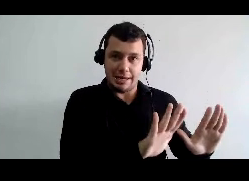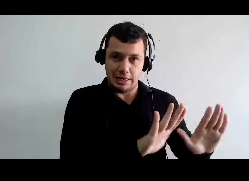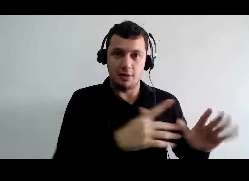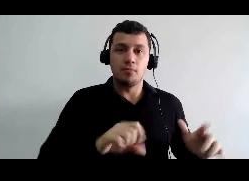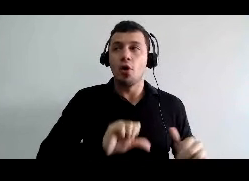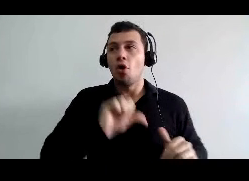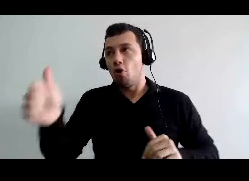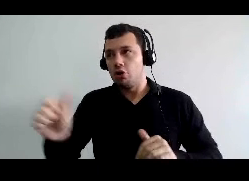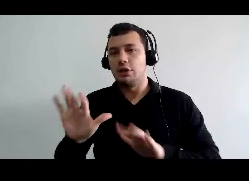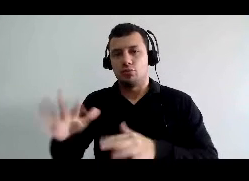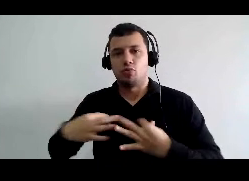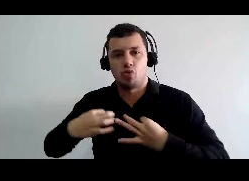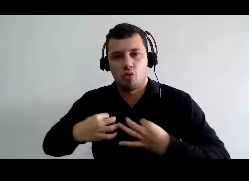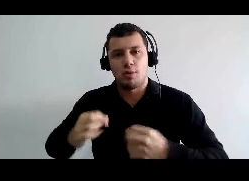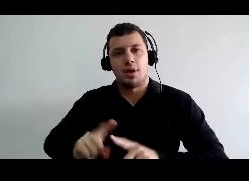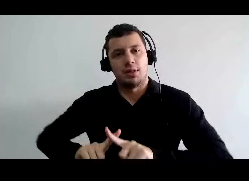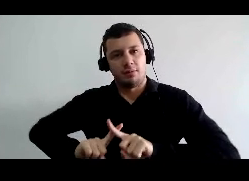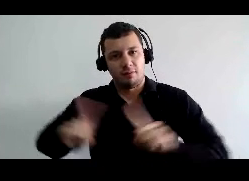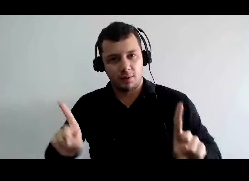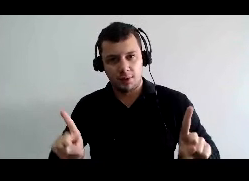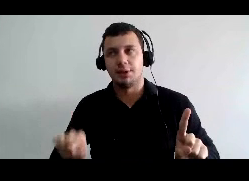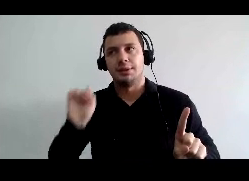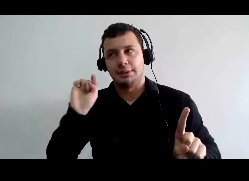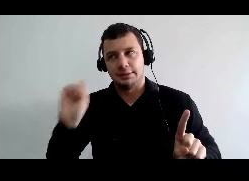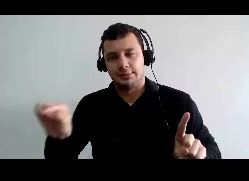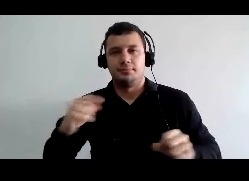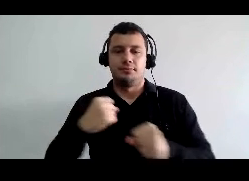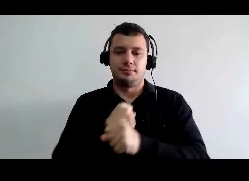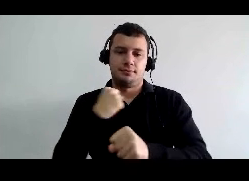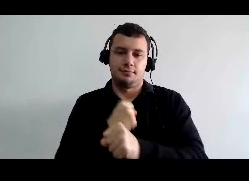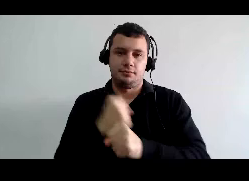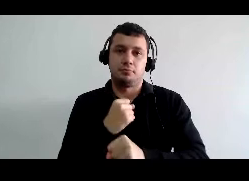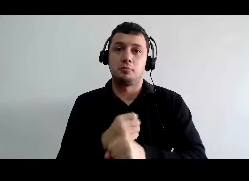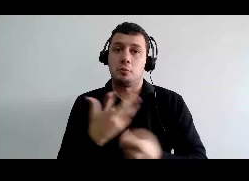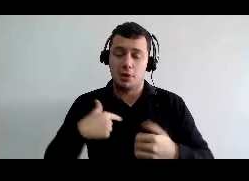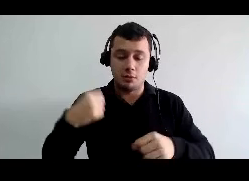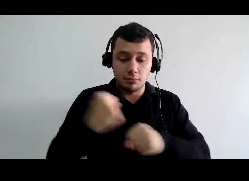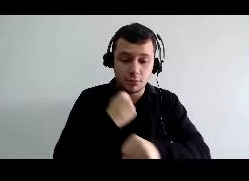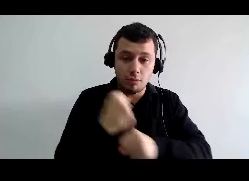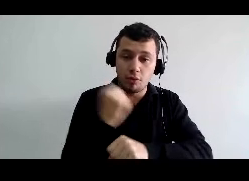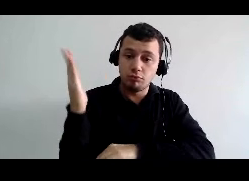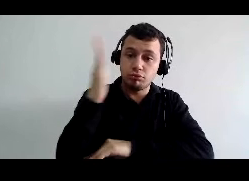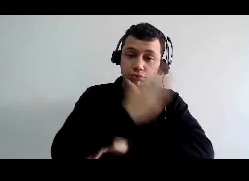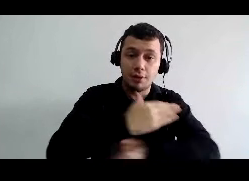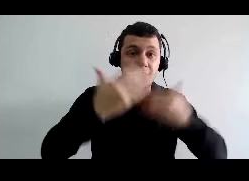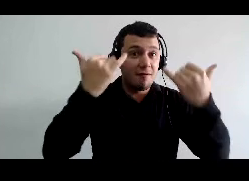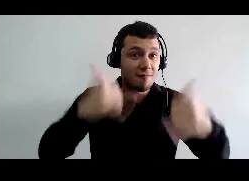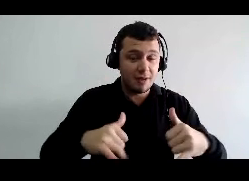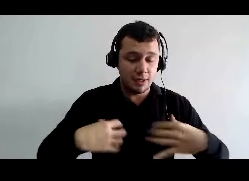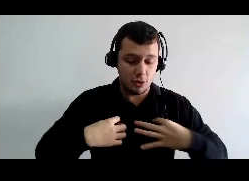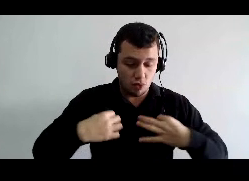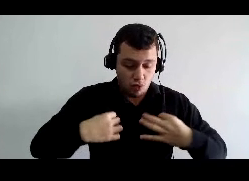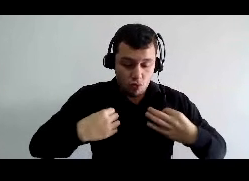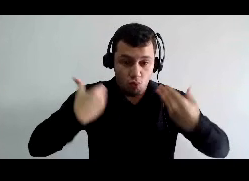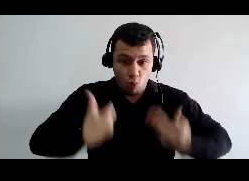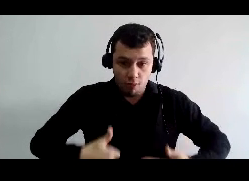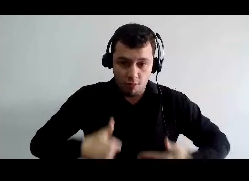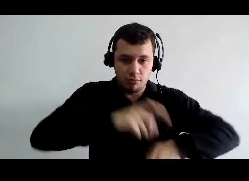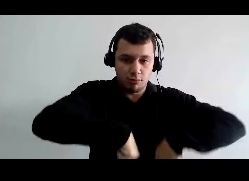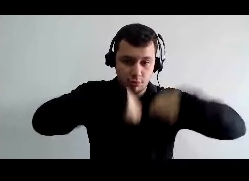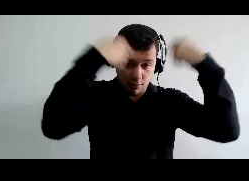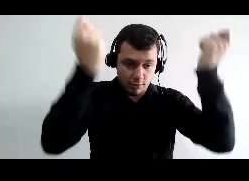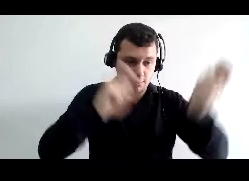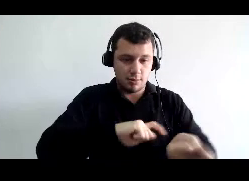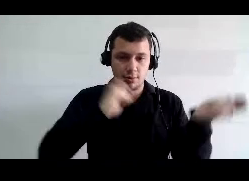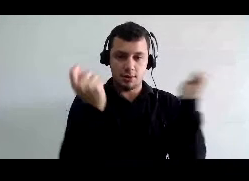otro lado. Entonces lo ideal es que al terminar el turno se quite el uniforme con el que está trabajando y cuando salga de la institución